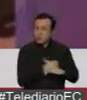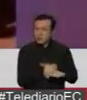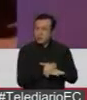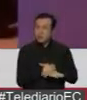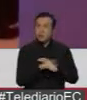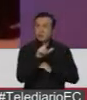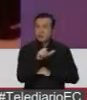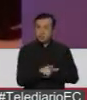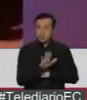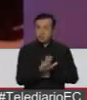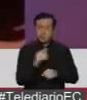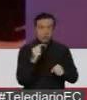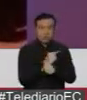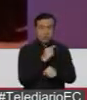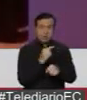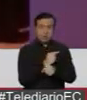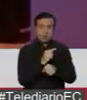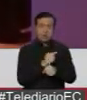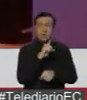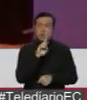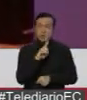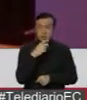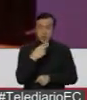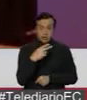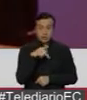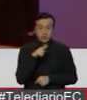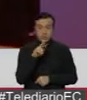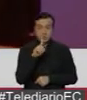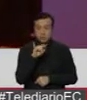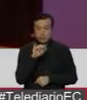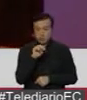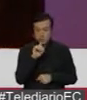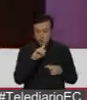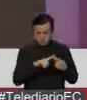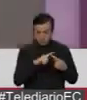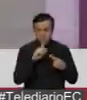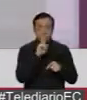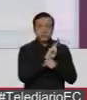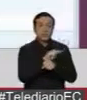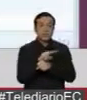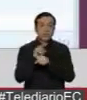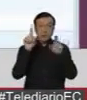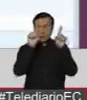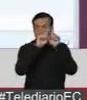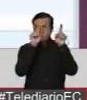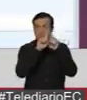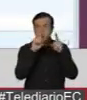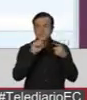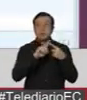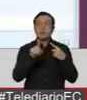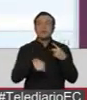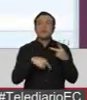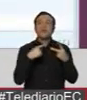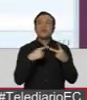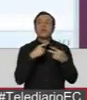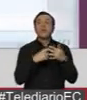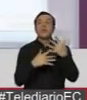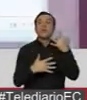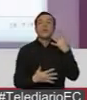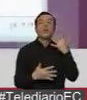no solo es gerente de HDC Producciones, sino que según el portal de la Superintendencia de Compañías, administraría al